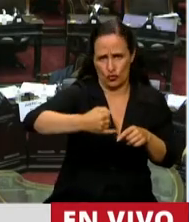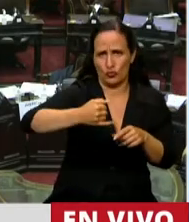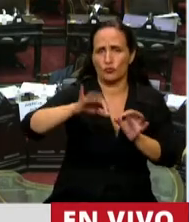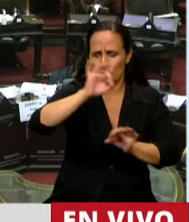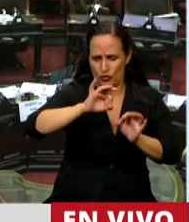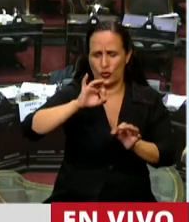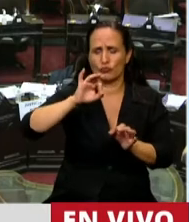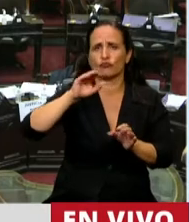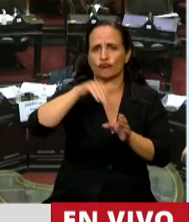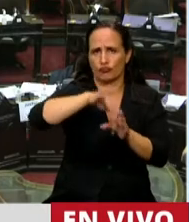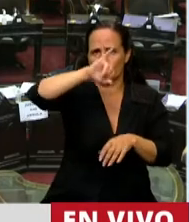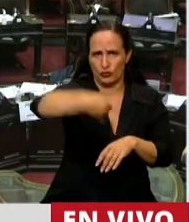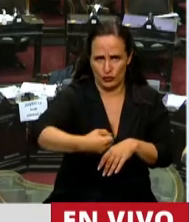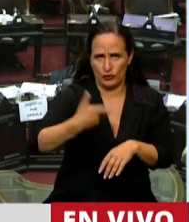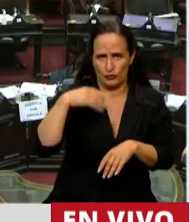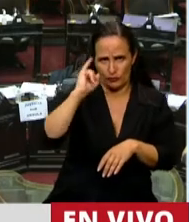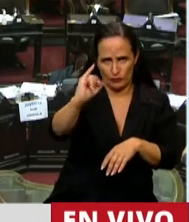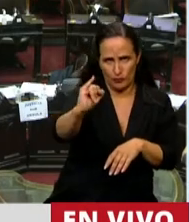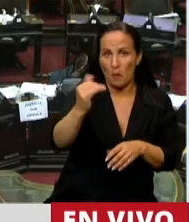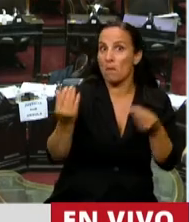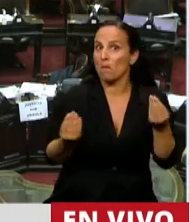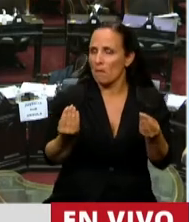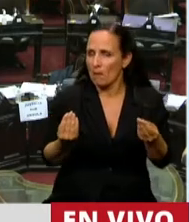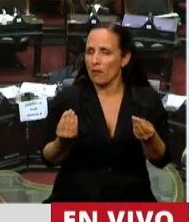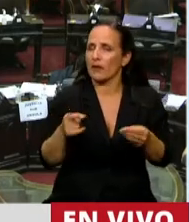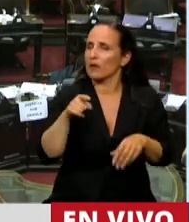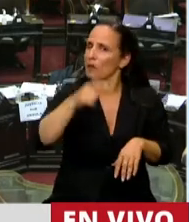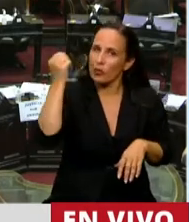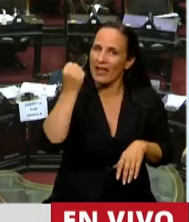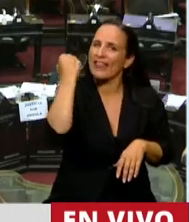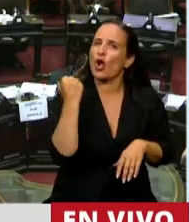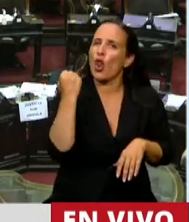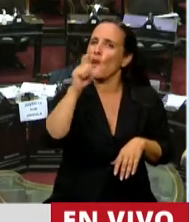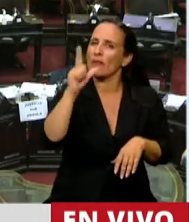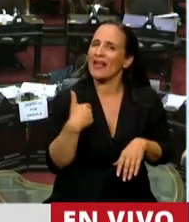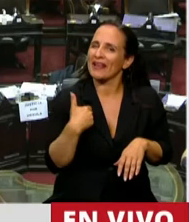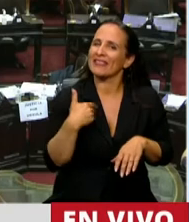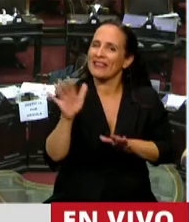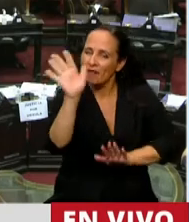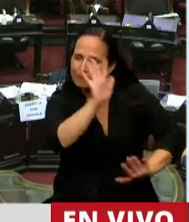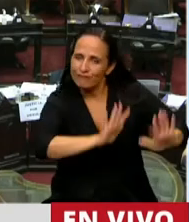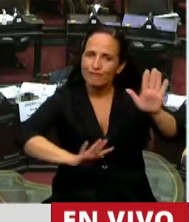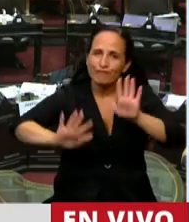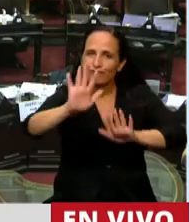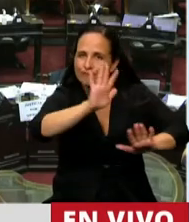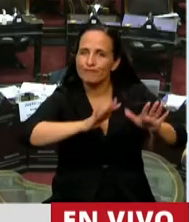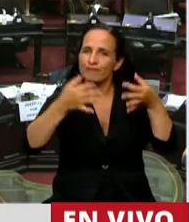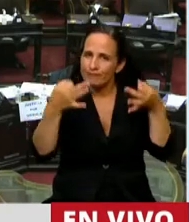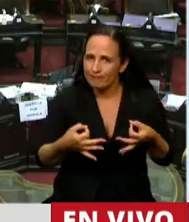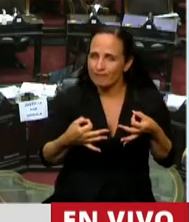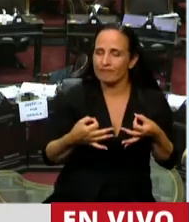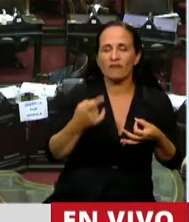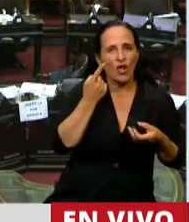que nos parece esencial poder ordenar la economía nacional y realizando estas acciones de